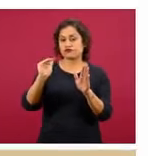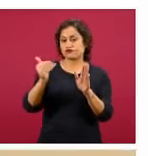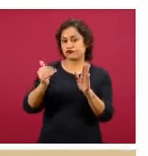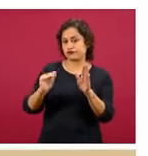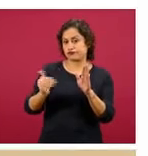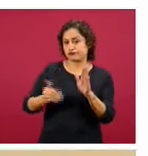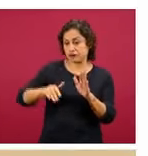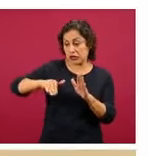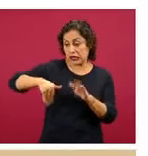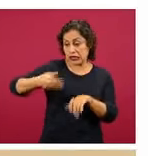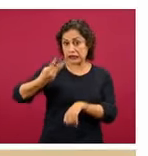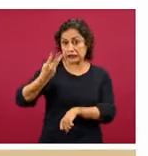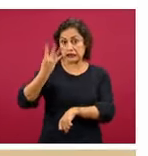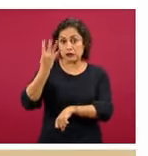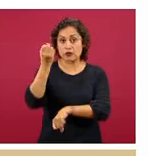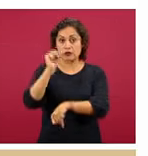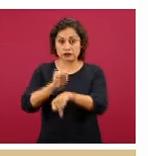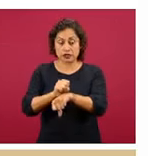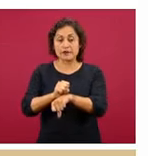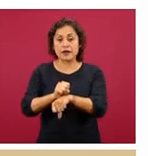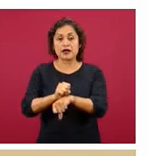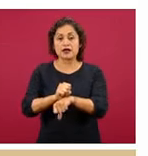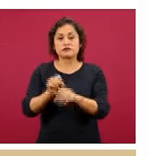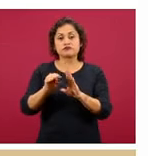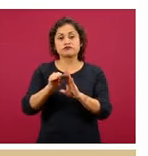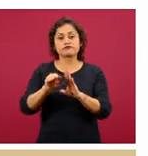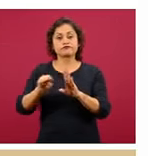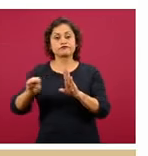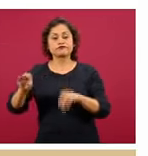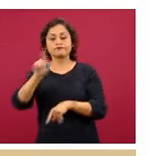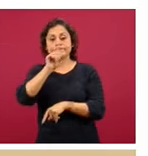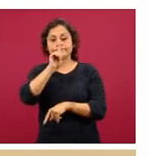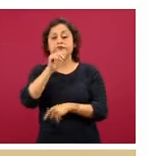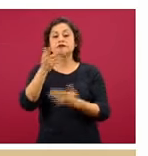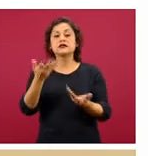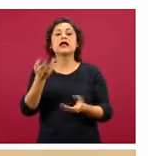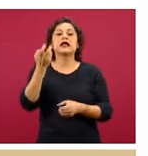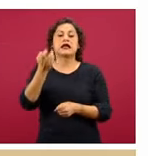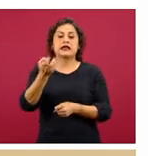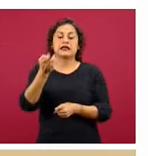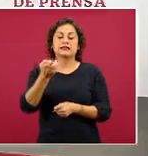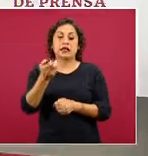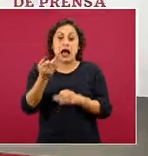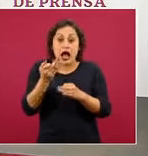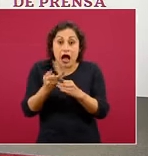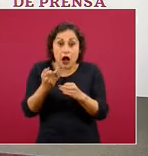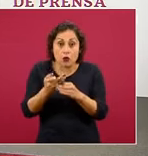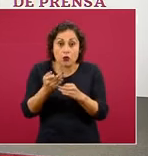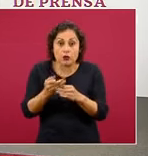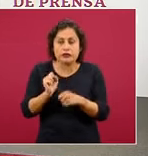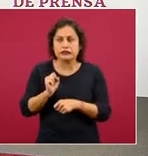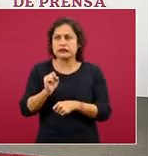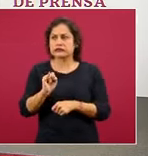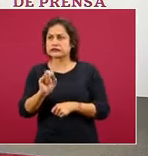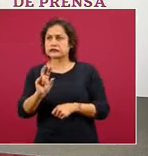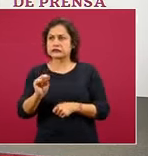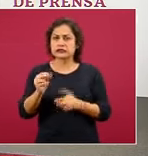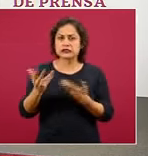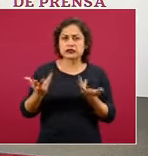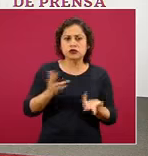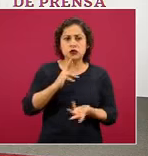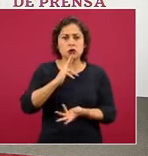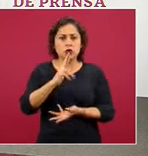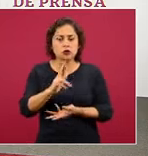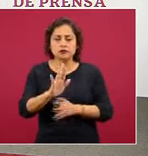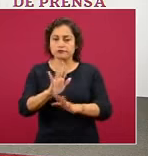3-4 semanas ha estado con una meseta, que también ahora es prematuro saber si esta meseta implica la